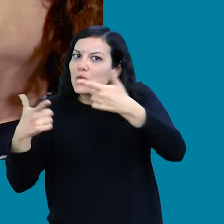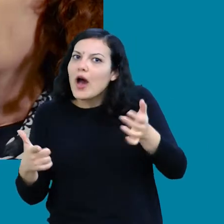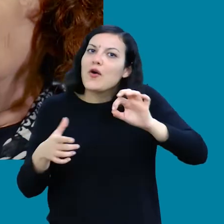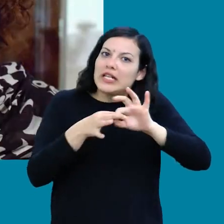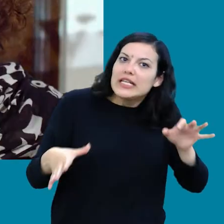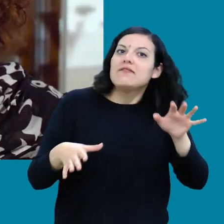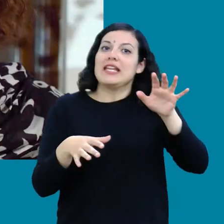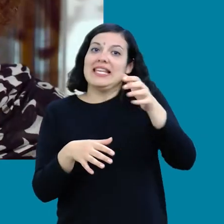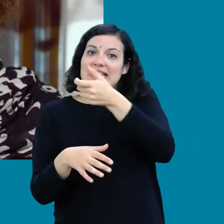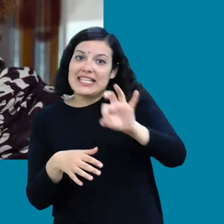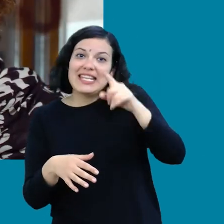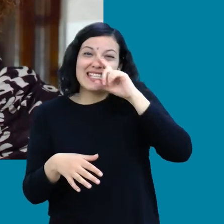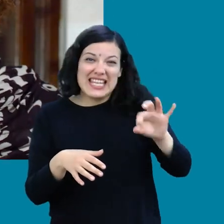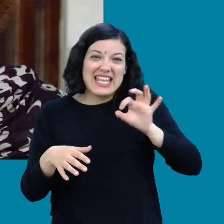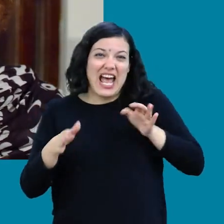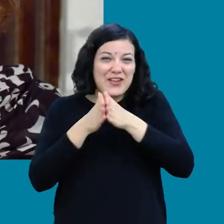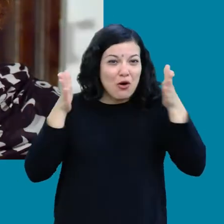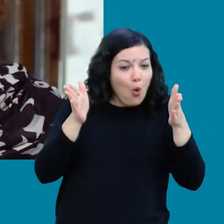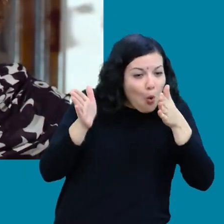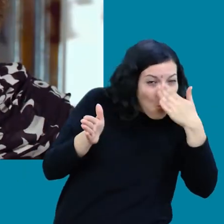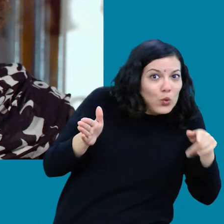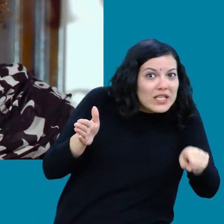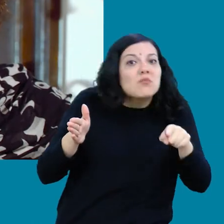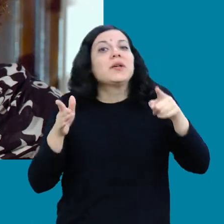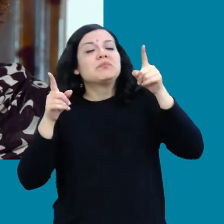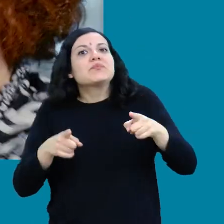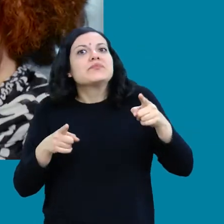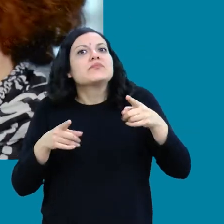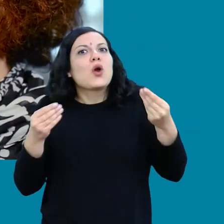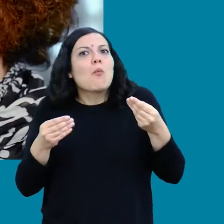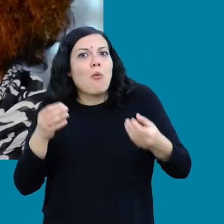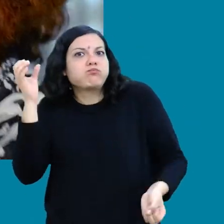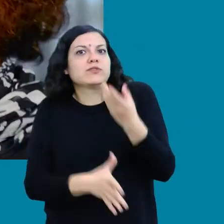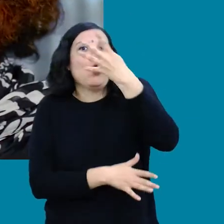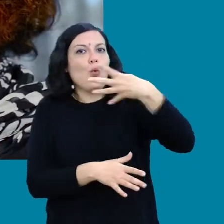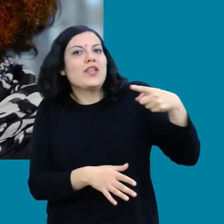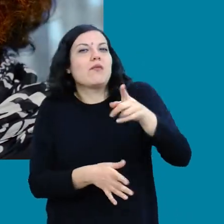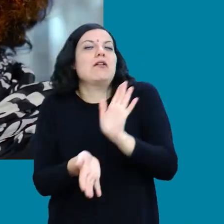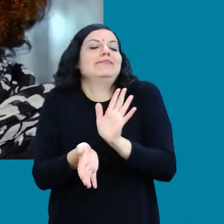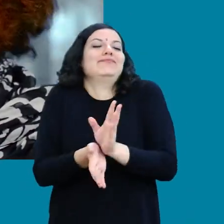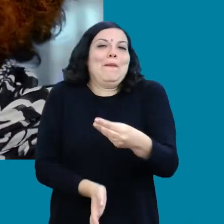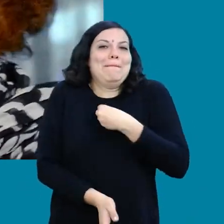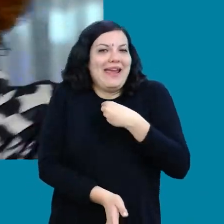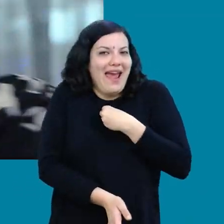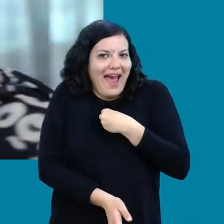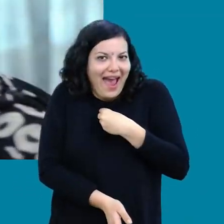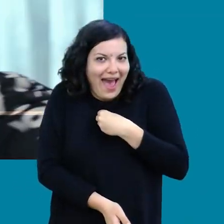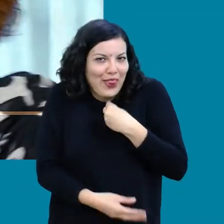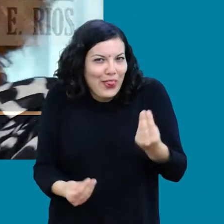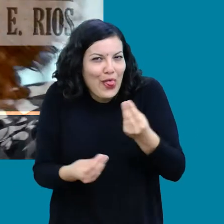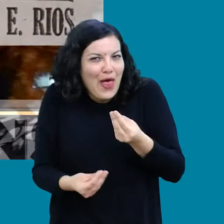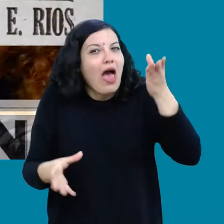a fines del 60-70, se reedita a tal punto que la creación de la UNER tiene ese pecado original de